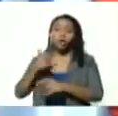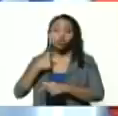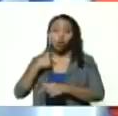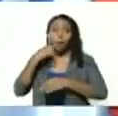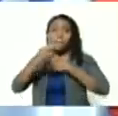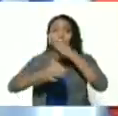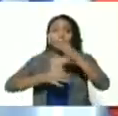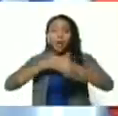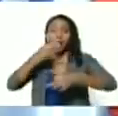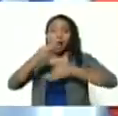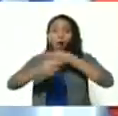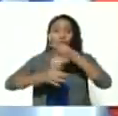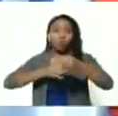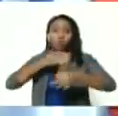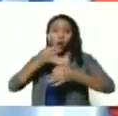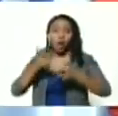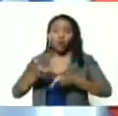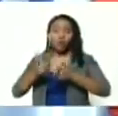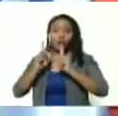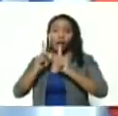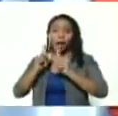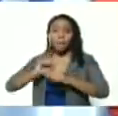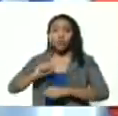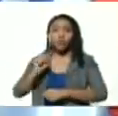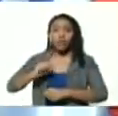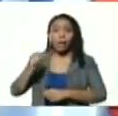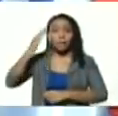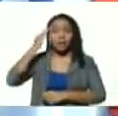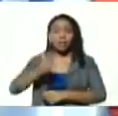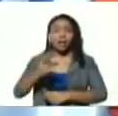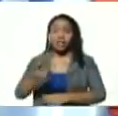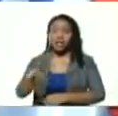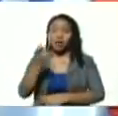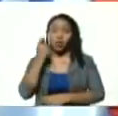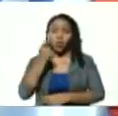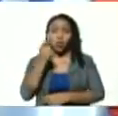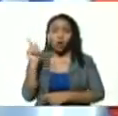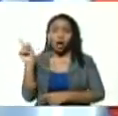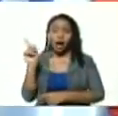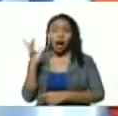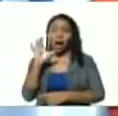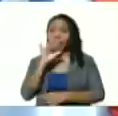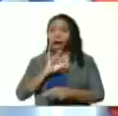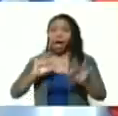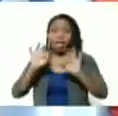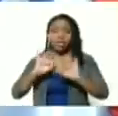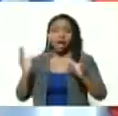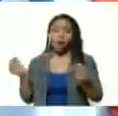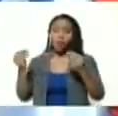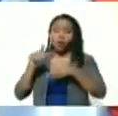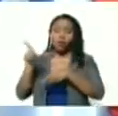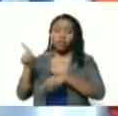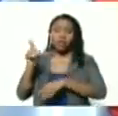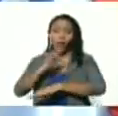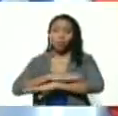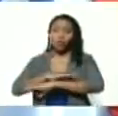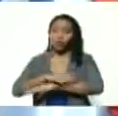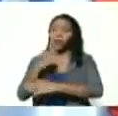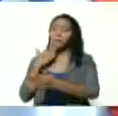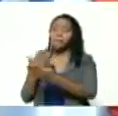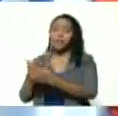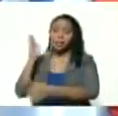esto con las autoridades policiales y militares y ninguno de ellos está de acuerdo con acciones de ese nivel, más bien piden